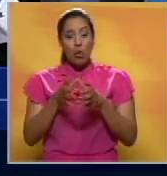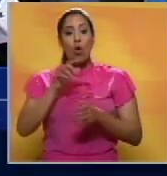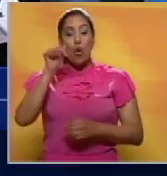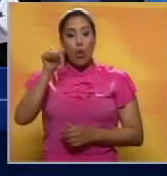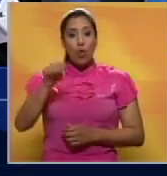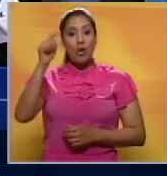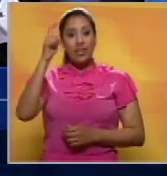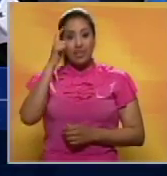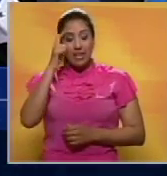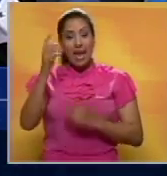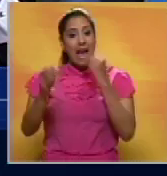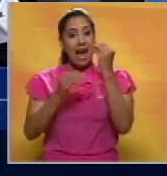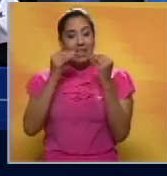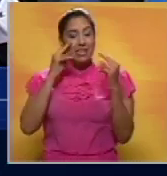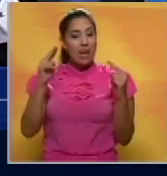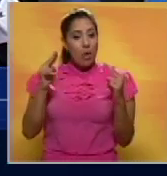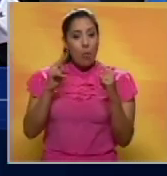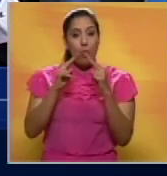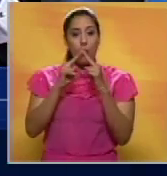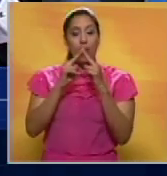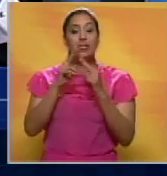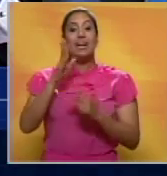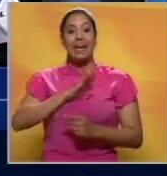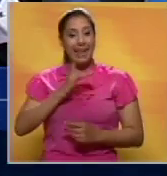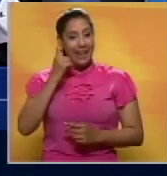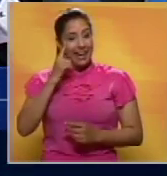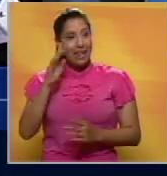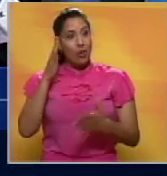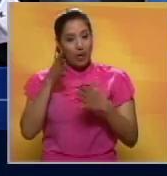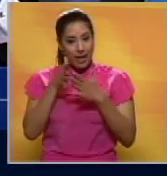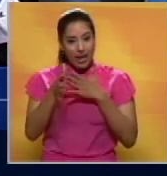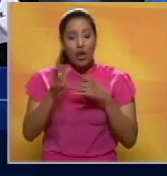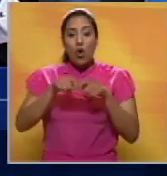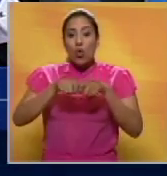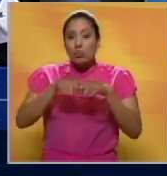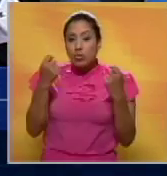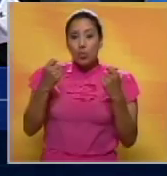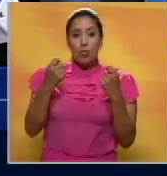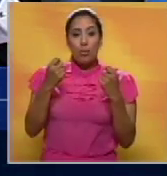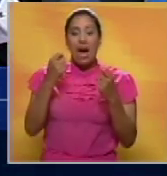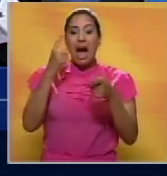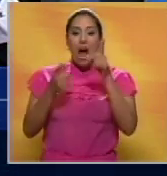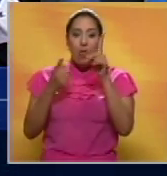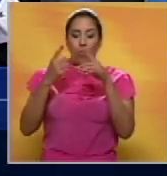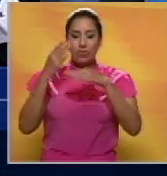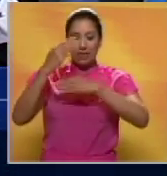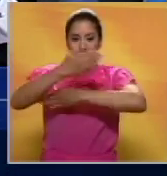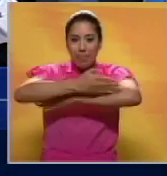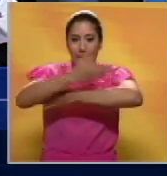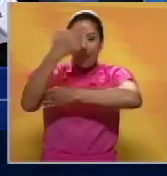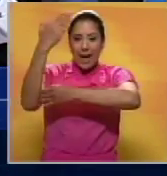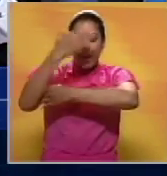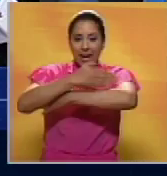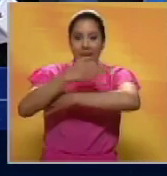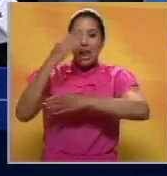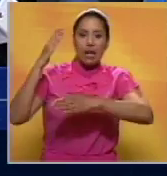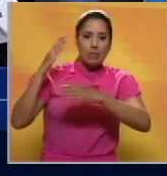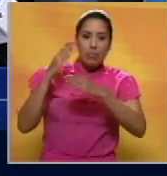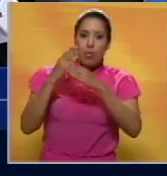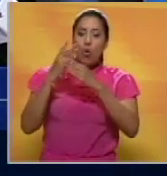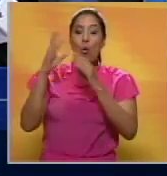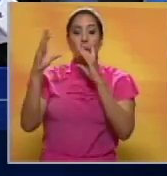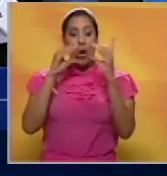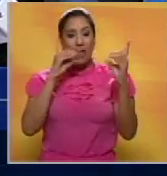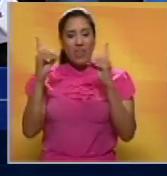de hoy ha sido un encuentro que creo que rompe algunas barreras que se oponen